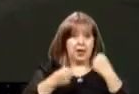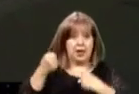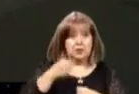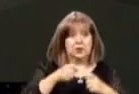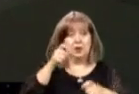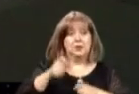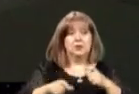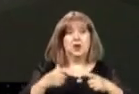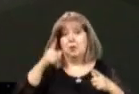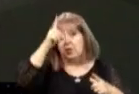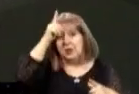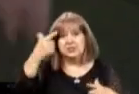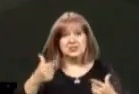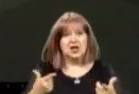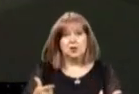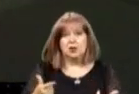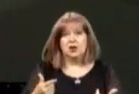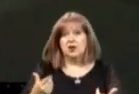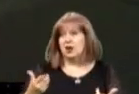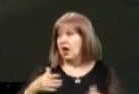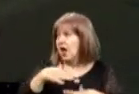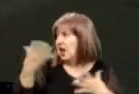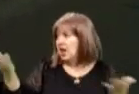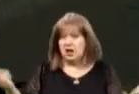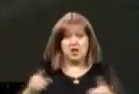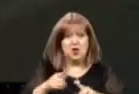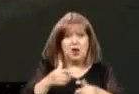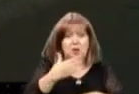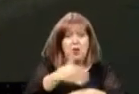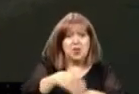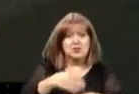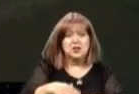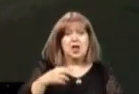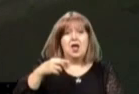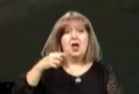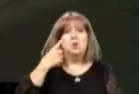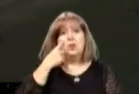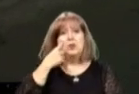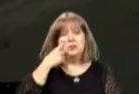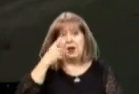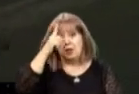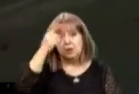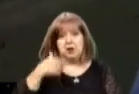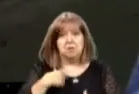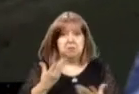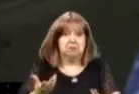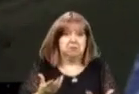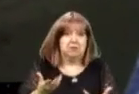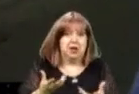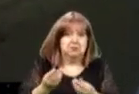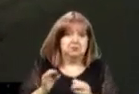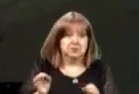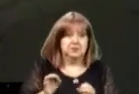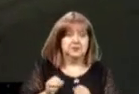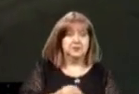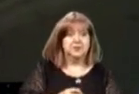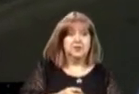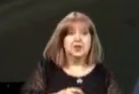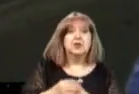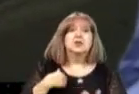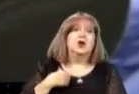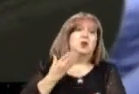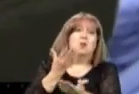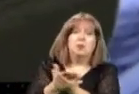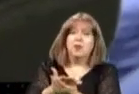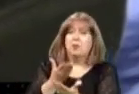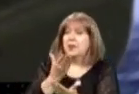gente. No hay policía arriba de los micros, no hay policía en la calle. Están los preventores que no sirven. ¿Pudieron hablar con la policía esto? Lo hemos